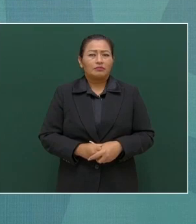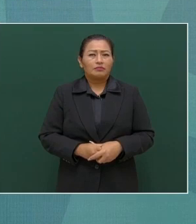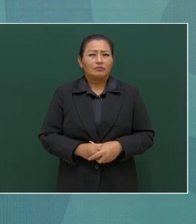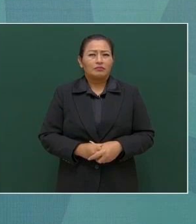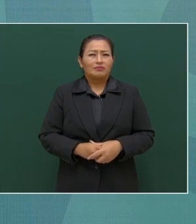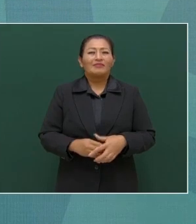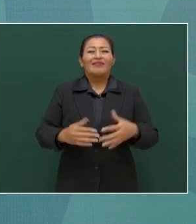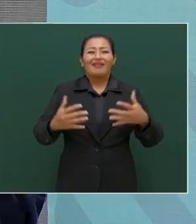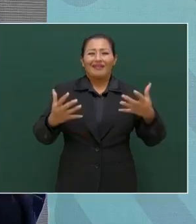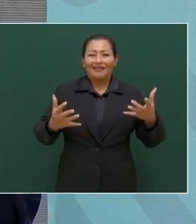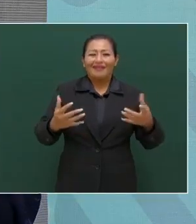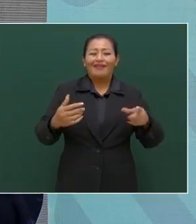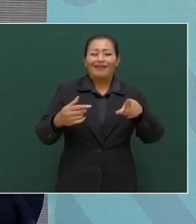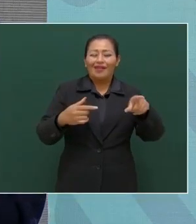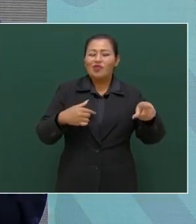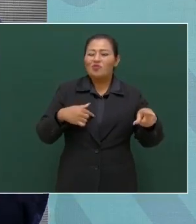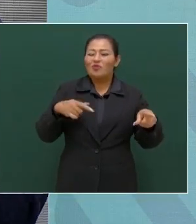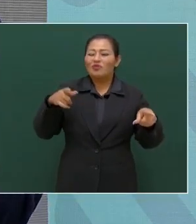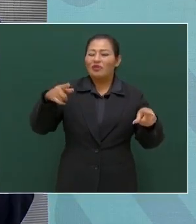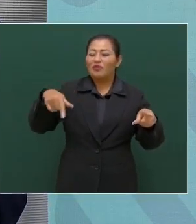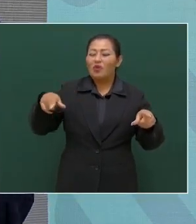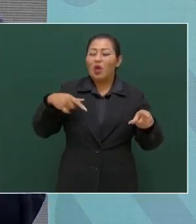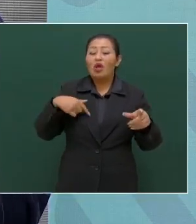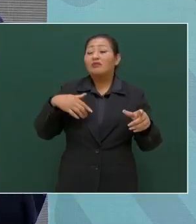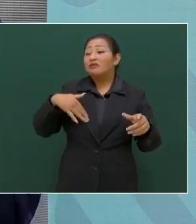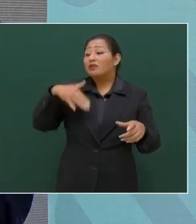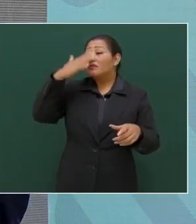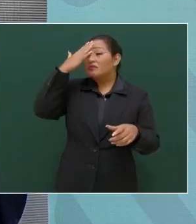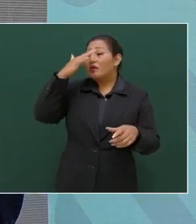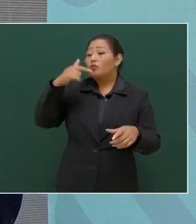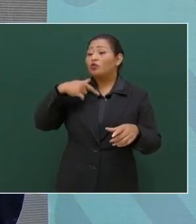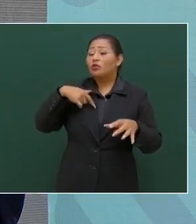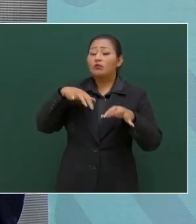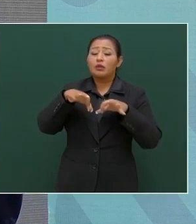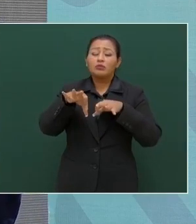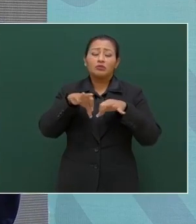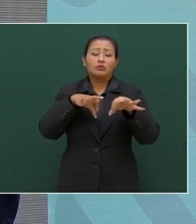de que iban a combatir la corrupción, de que iba a haber transparencia,